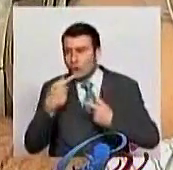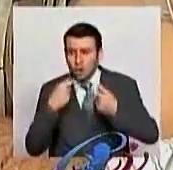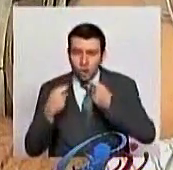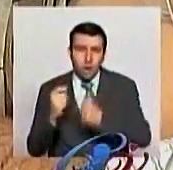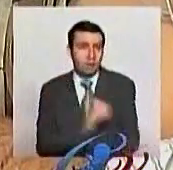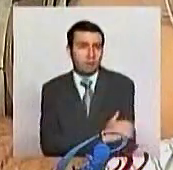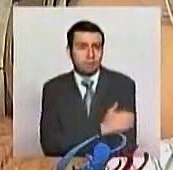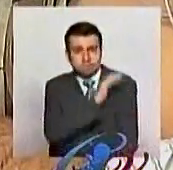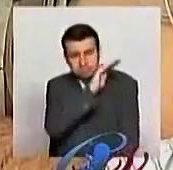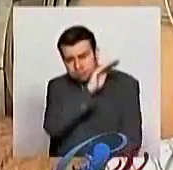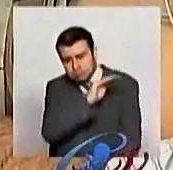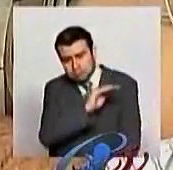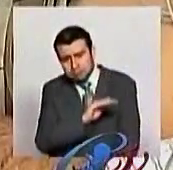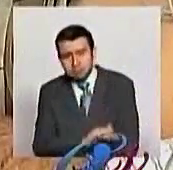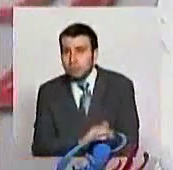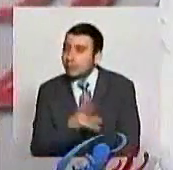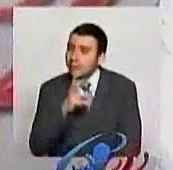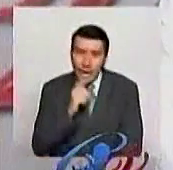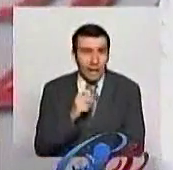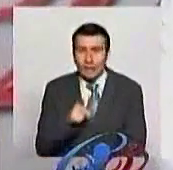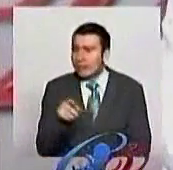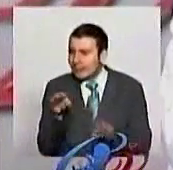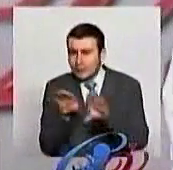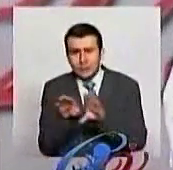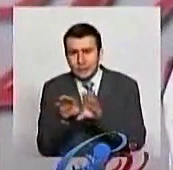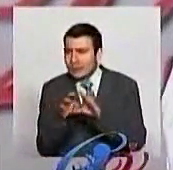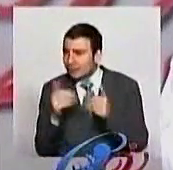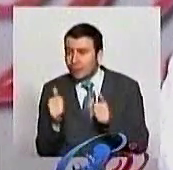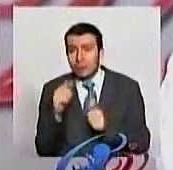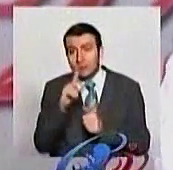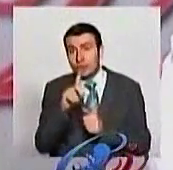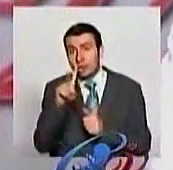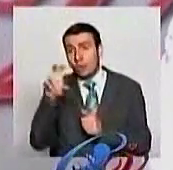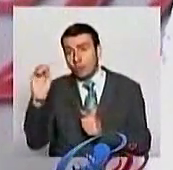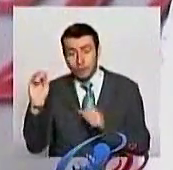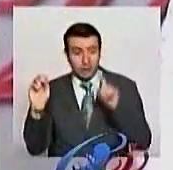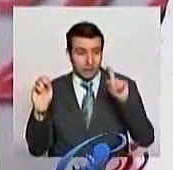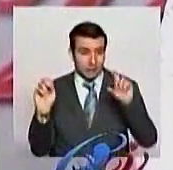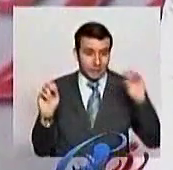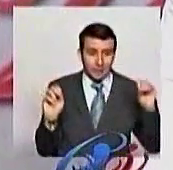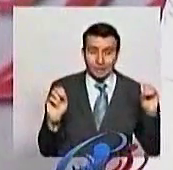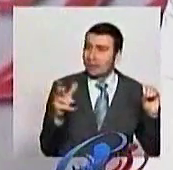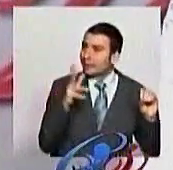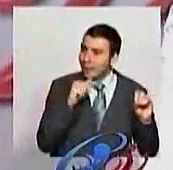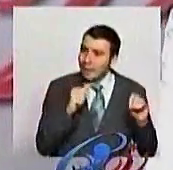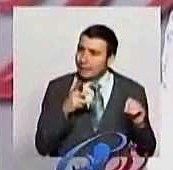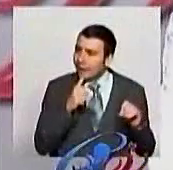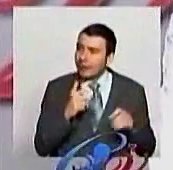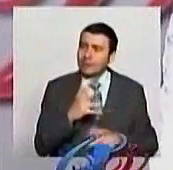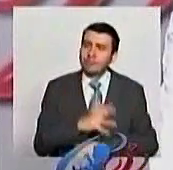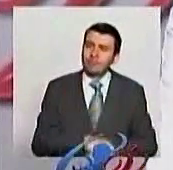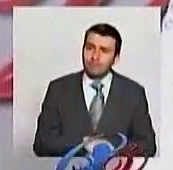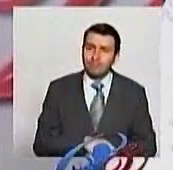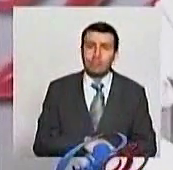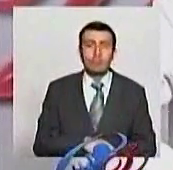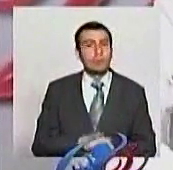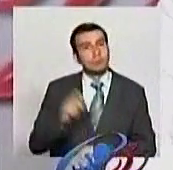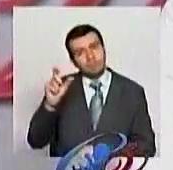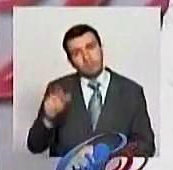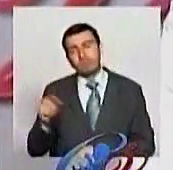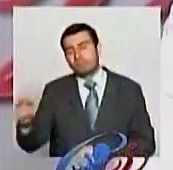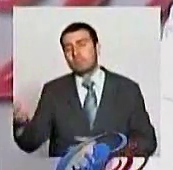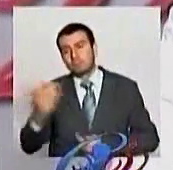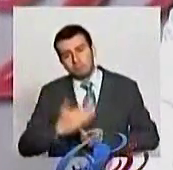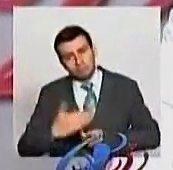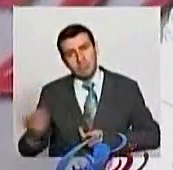no logran tener las cifras en 120, 60, ni dándoles 3 antihipertensivos. Ese paciente